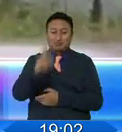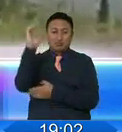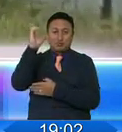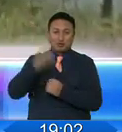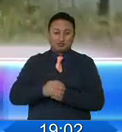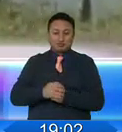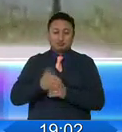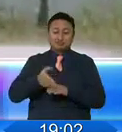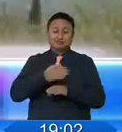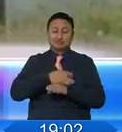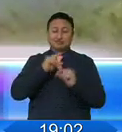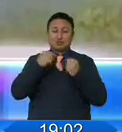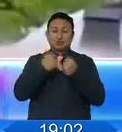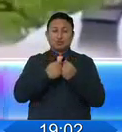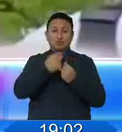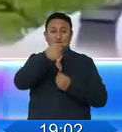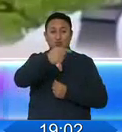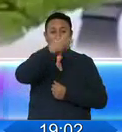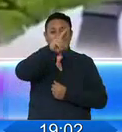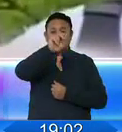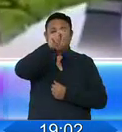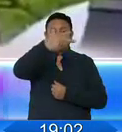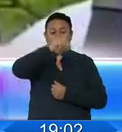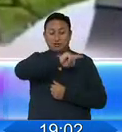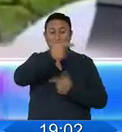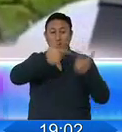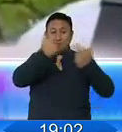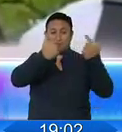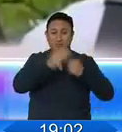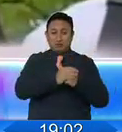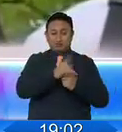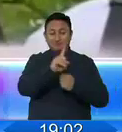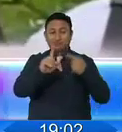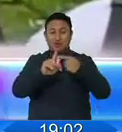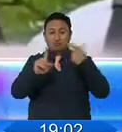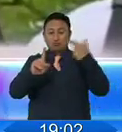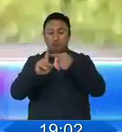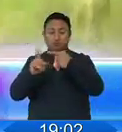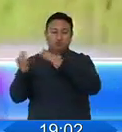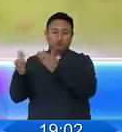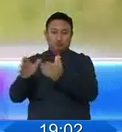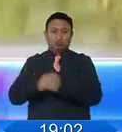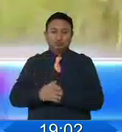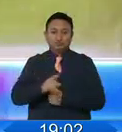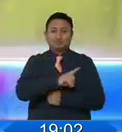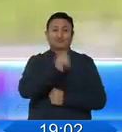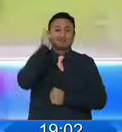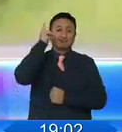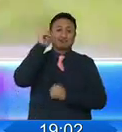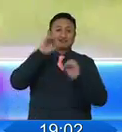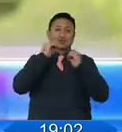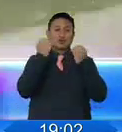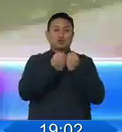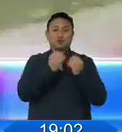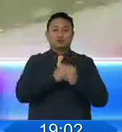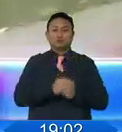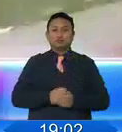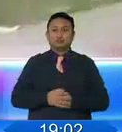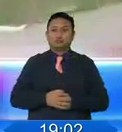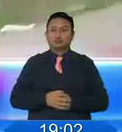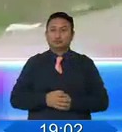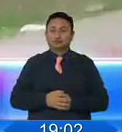durante el operativo que hirió a walter patricio arizala vernaza alias guacho líder del frente oliver sinisterra